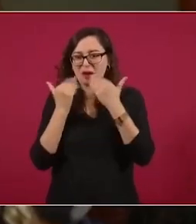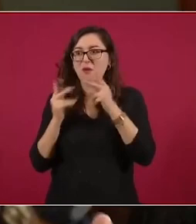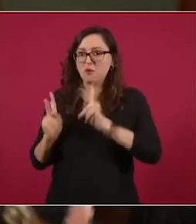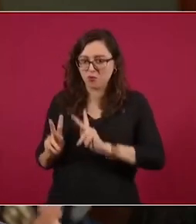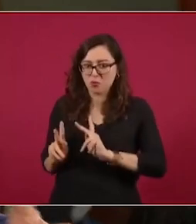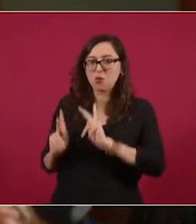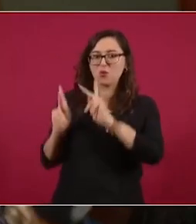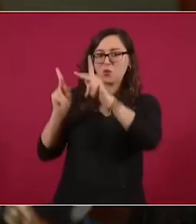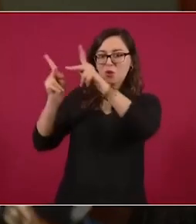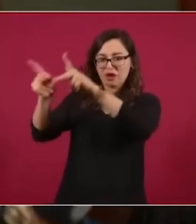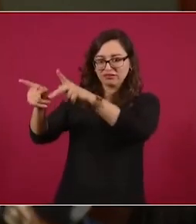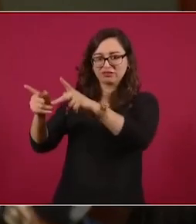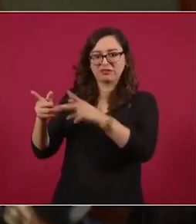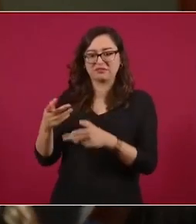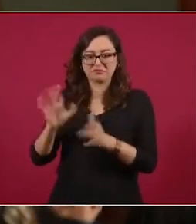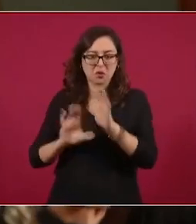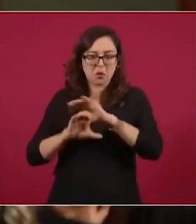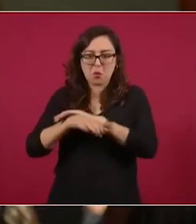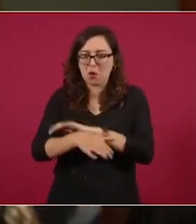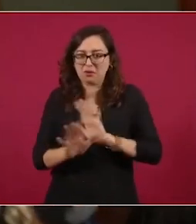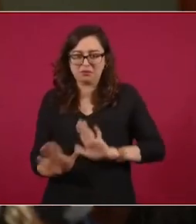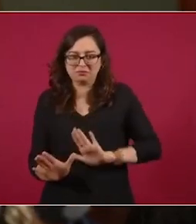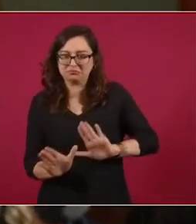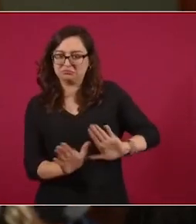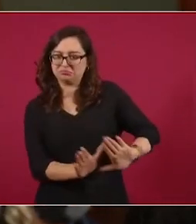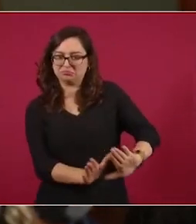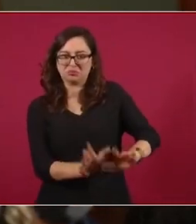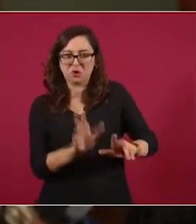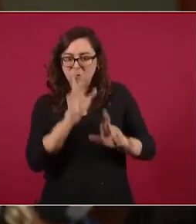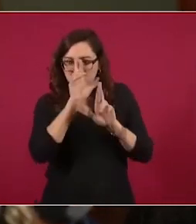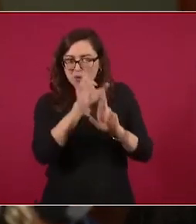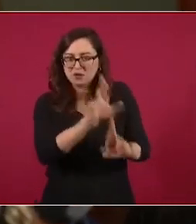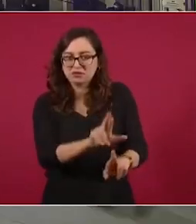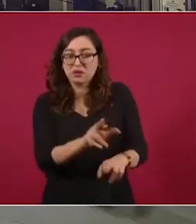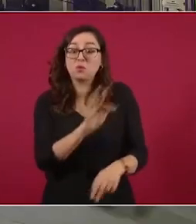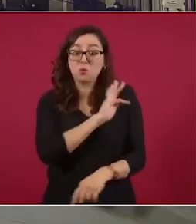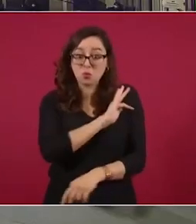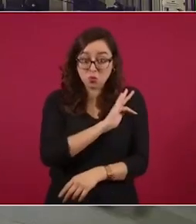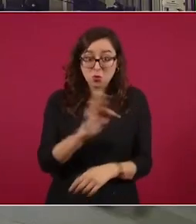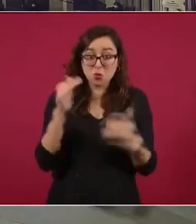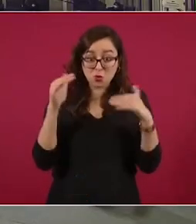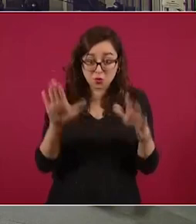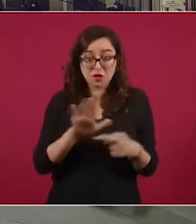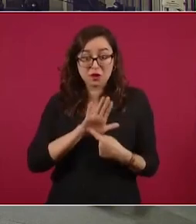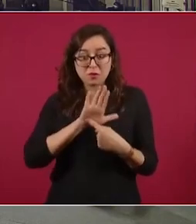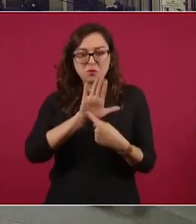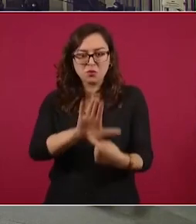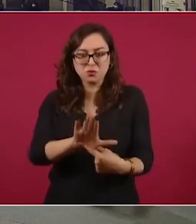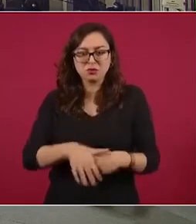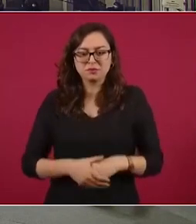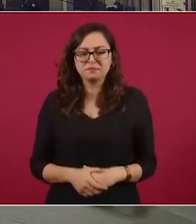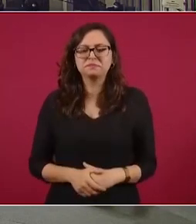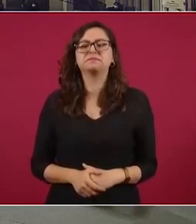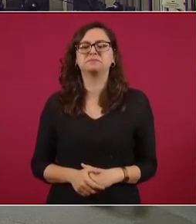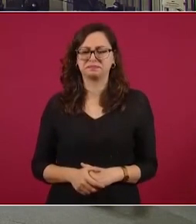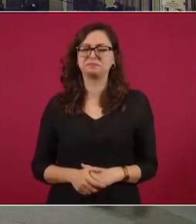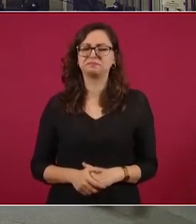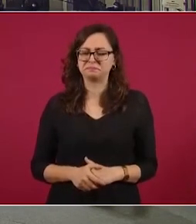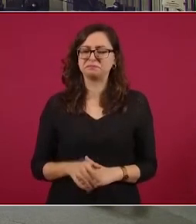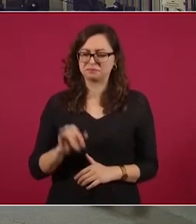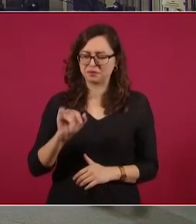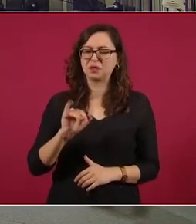enseñar cómo viene la ingeniería en esos trazos en el Tren Maya, señor presidente. Sí, te va a